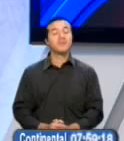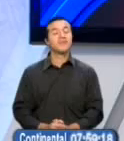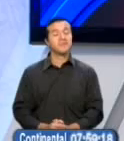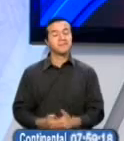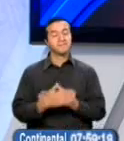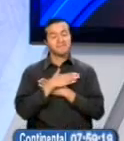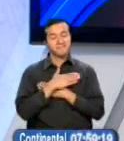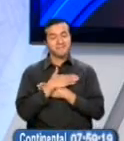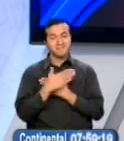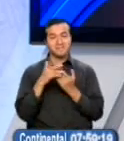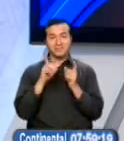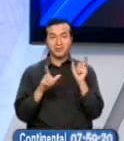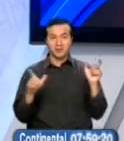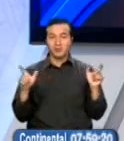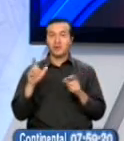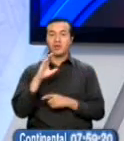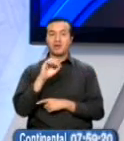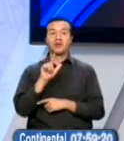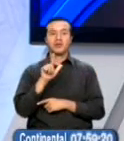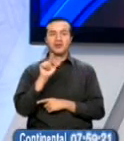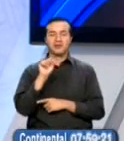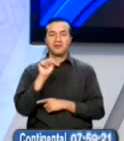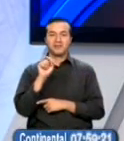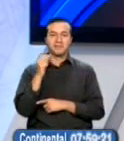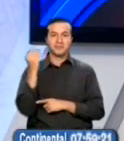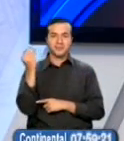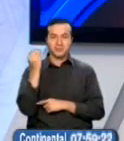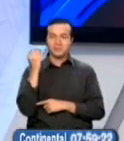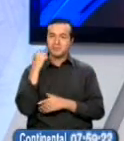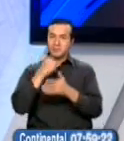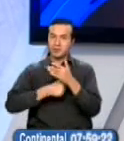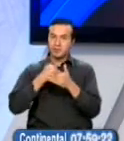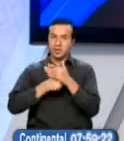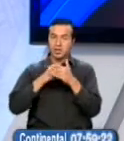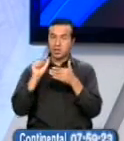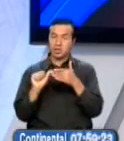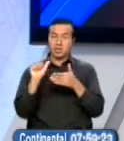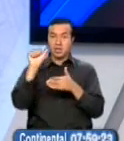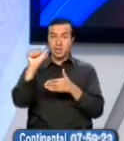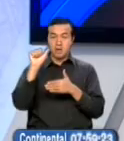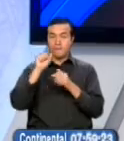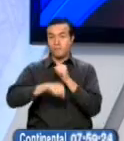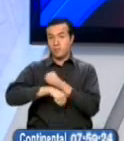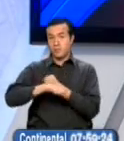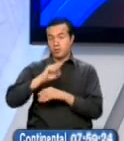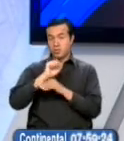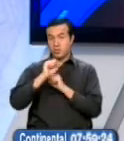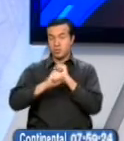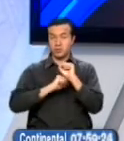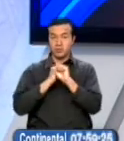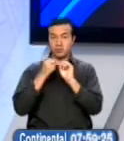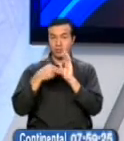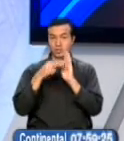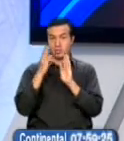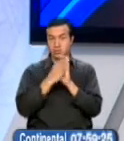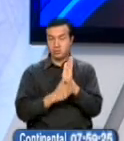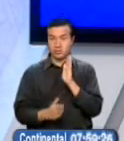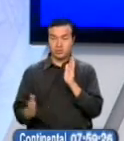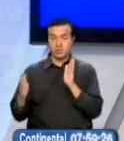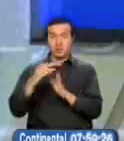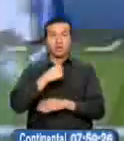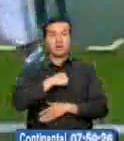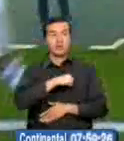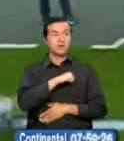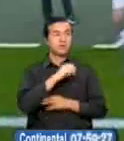Felicitaciones también a la gente del Clan Juvenil que afrontará el reto de jugar en la máxima categoría del fútbol ecuatoriano en el 2017. Vamos hasta